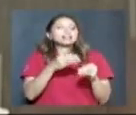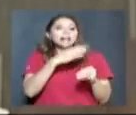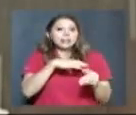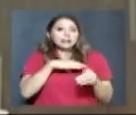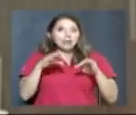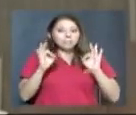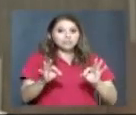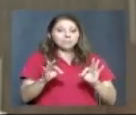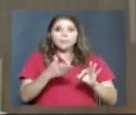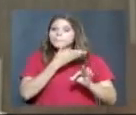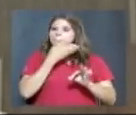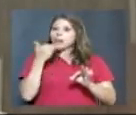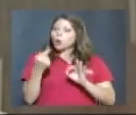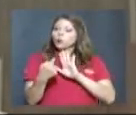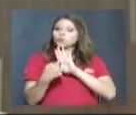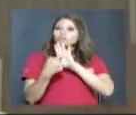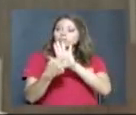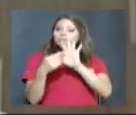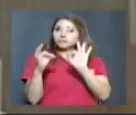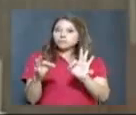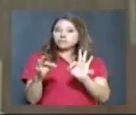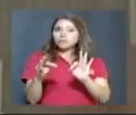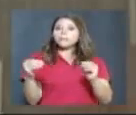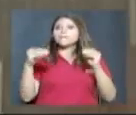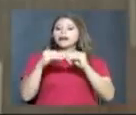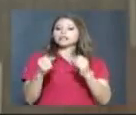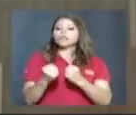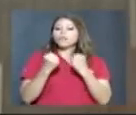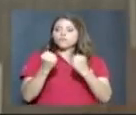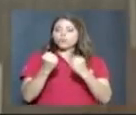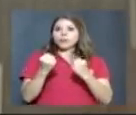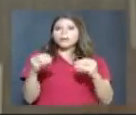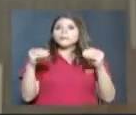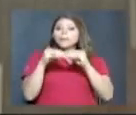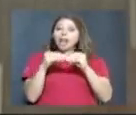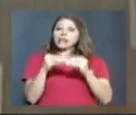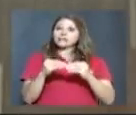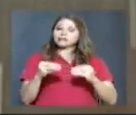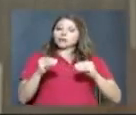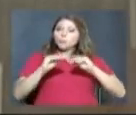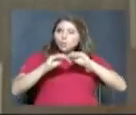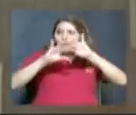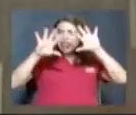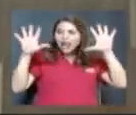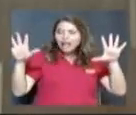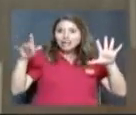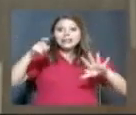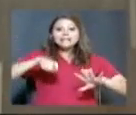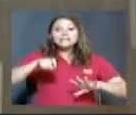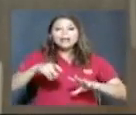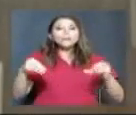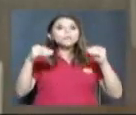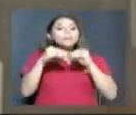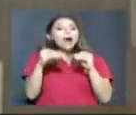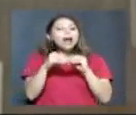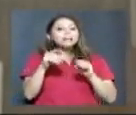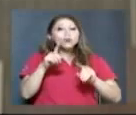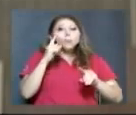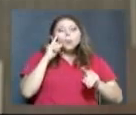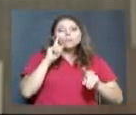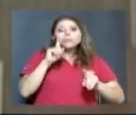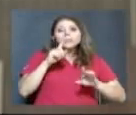además de que es una señal un poco más robusta, entonces evitamos ese tipo de imágenes con ruido, como a veces se ven en los